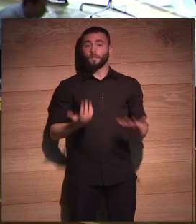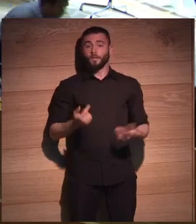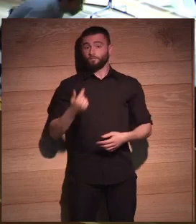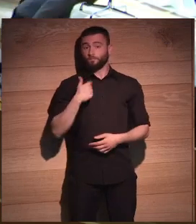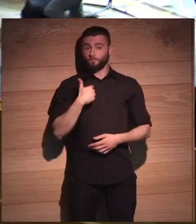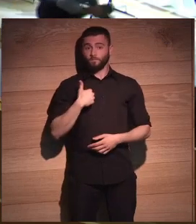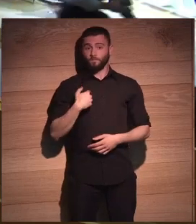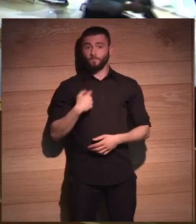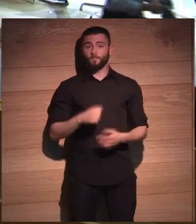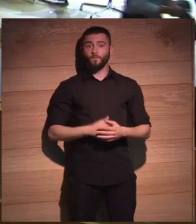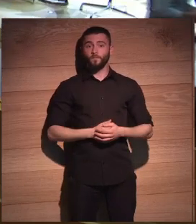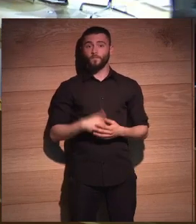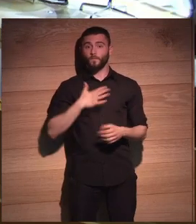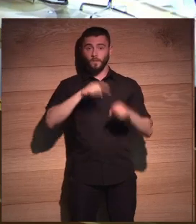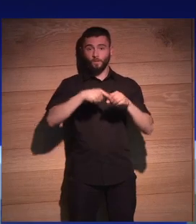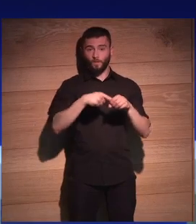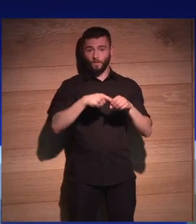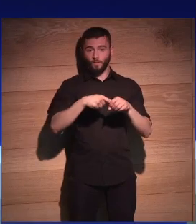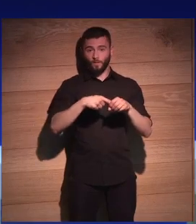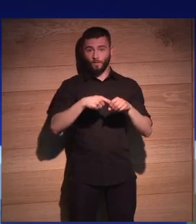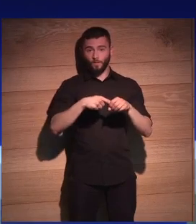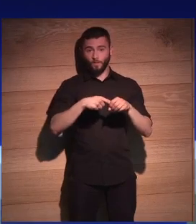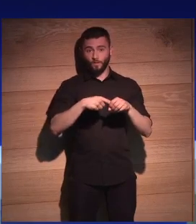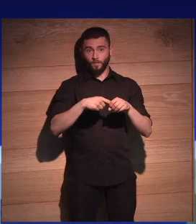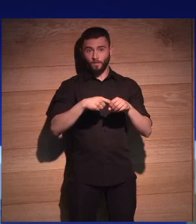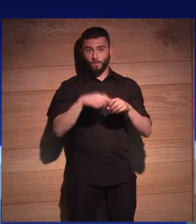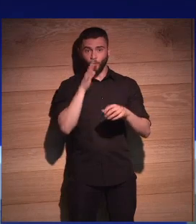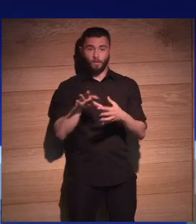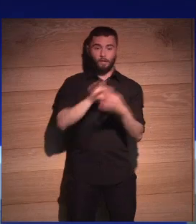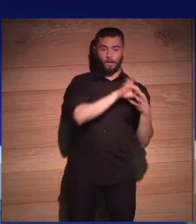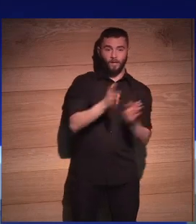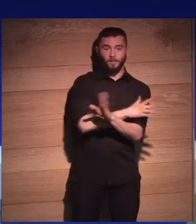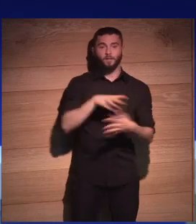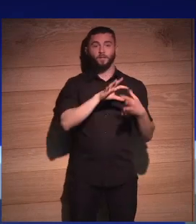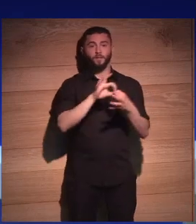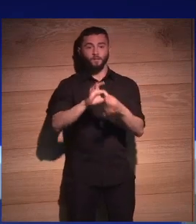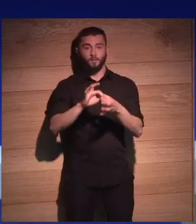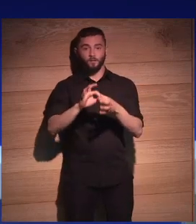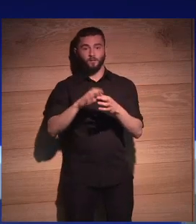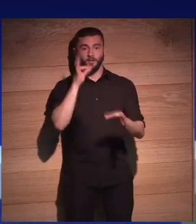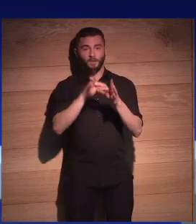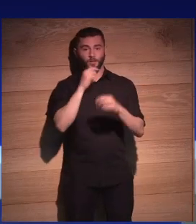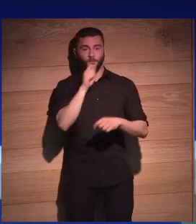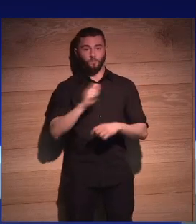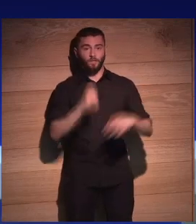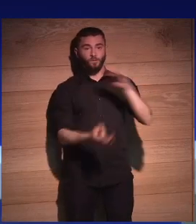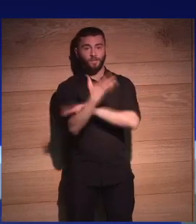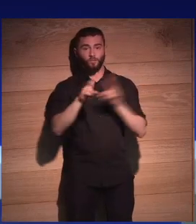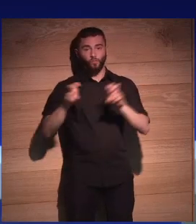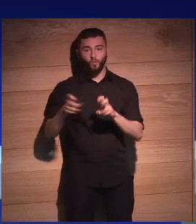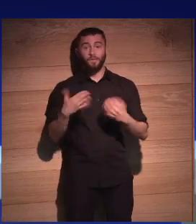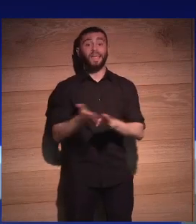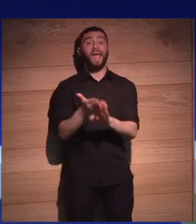hecho mi puesto por enlazar con lo anterior, es de nueva creación desde septiembre en la Fundación.